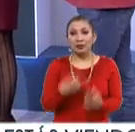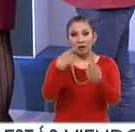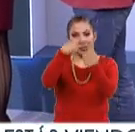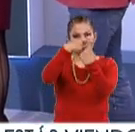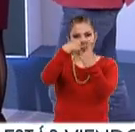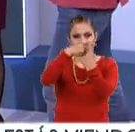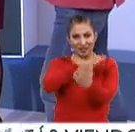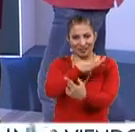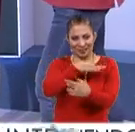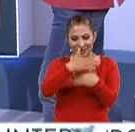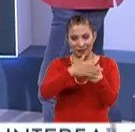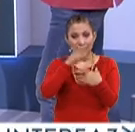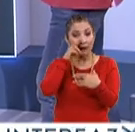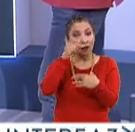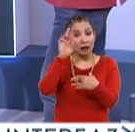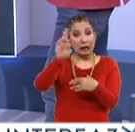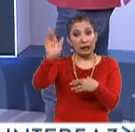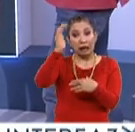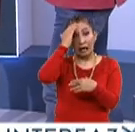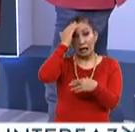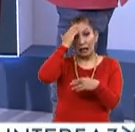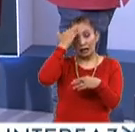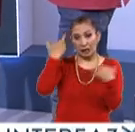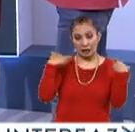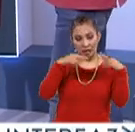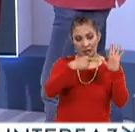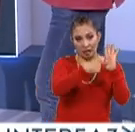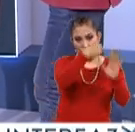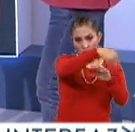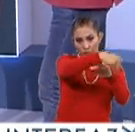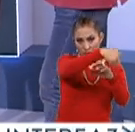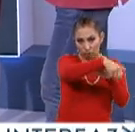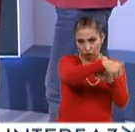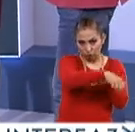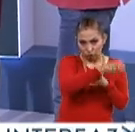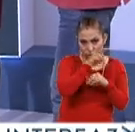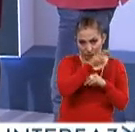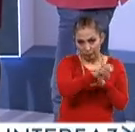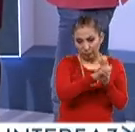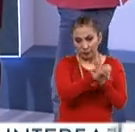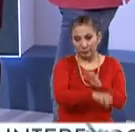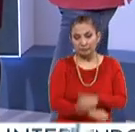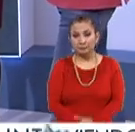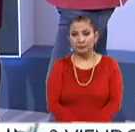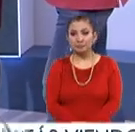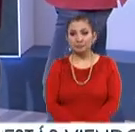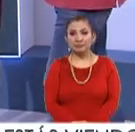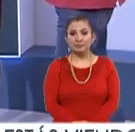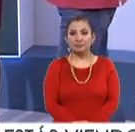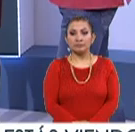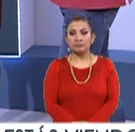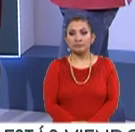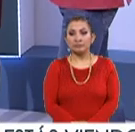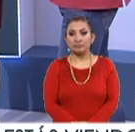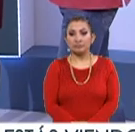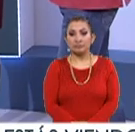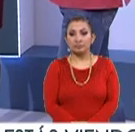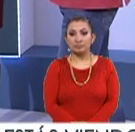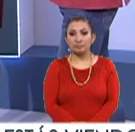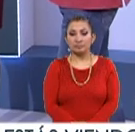suma, pero primero tienen que reconocer la representación de los números. Por ejemplo, si yo voy a hacer esta